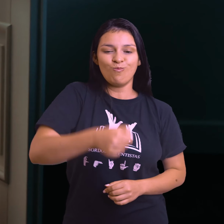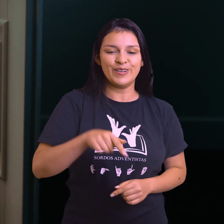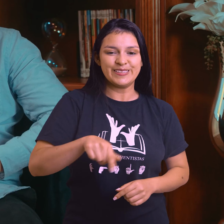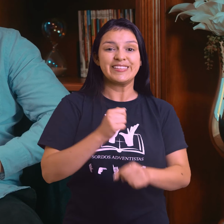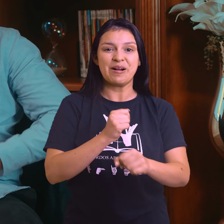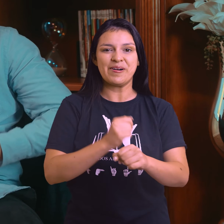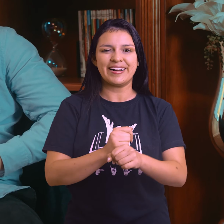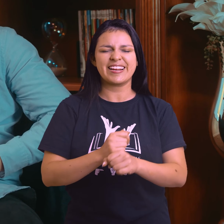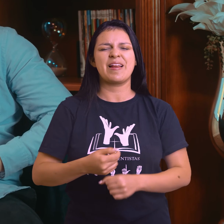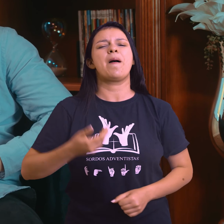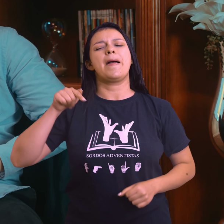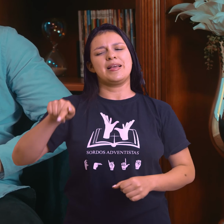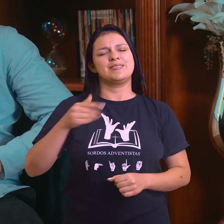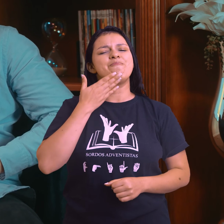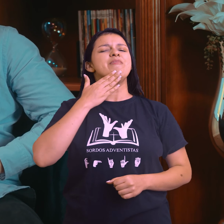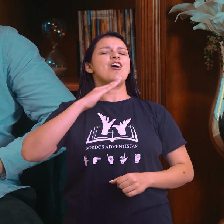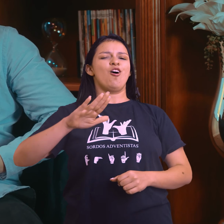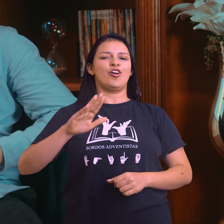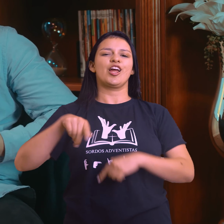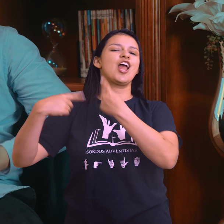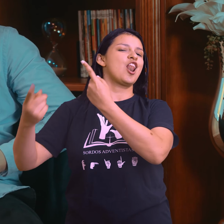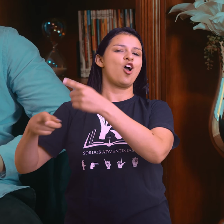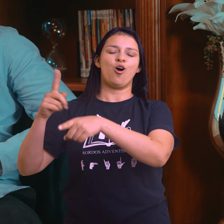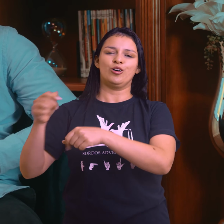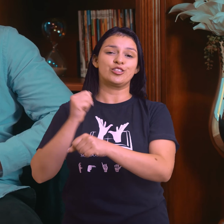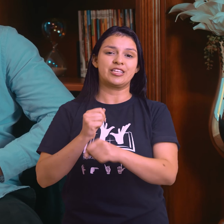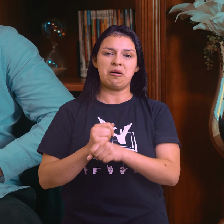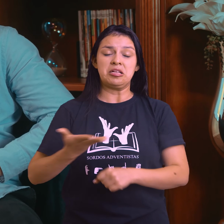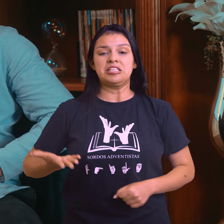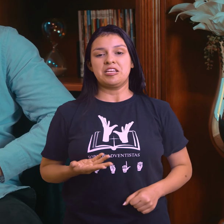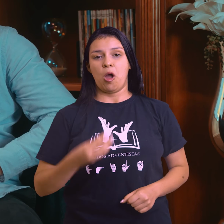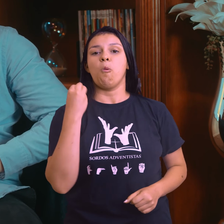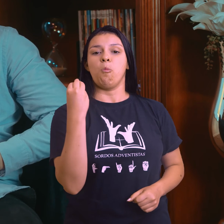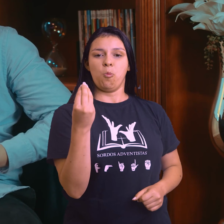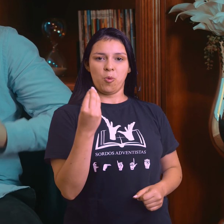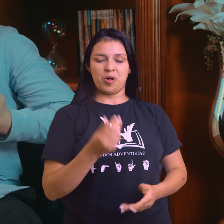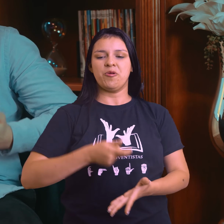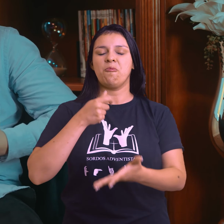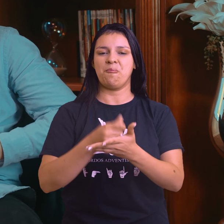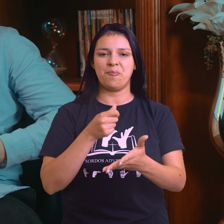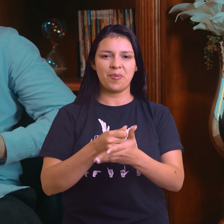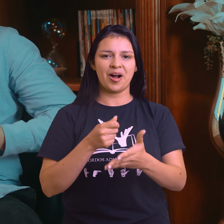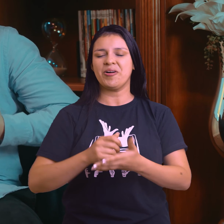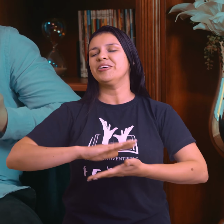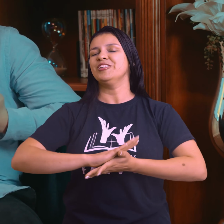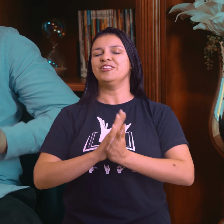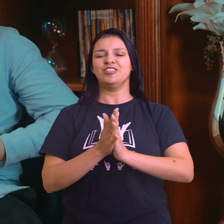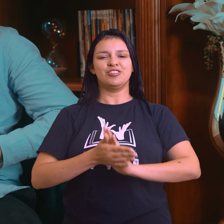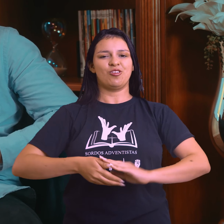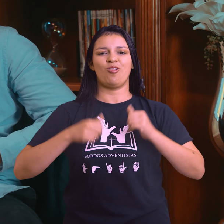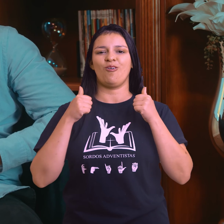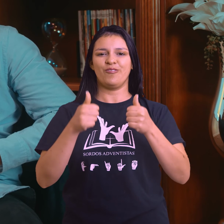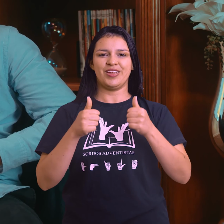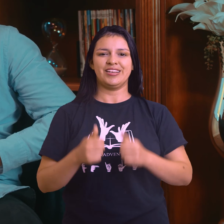mucho mejor que el puesto de pasante. Tenía todos los beneficios muy buenos, un sueldo muy bueno, y todo eso justo